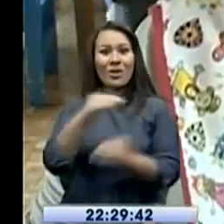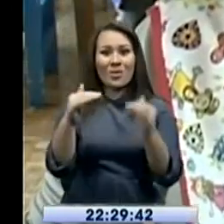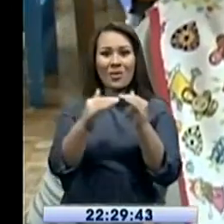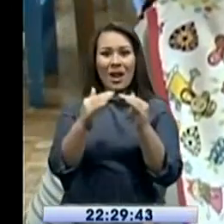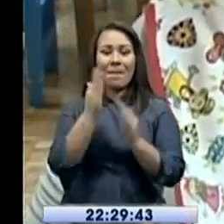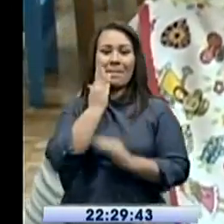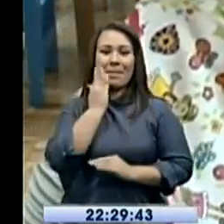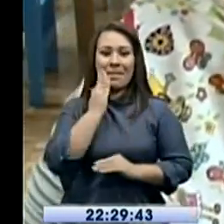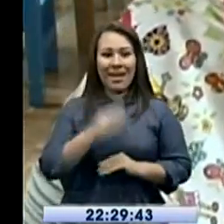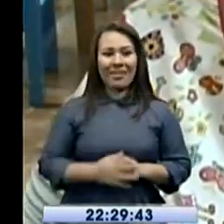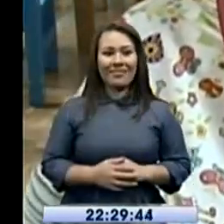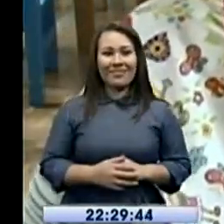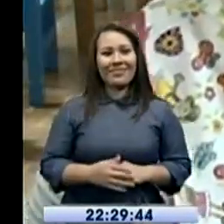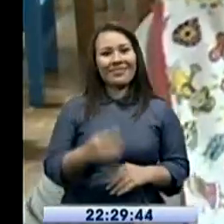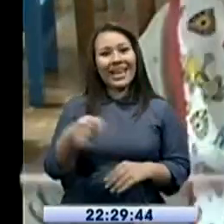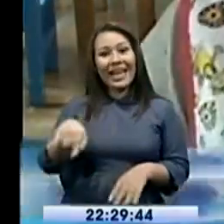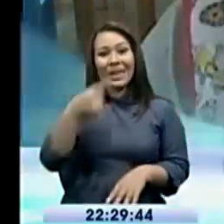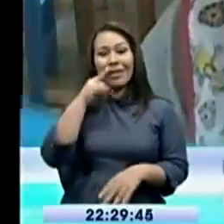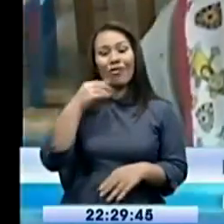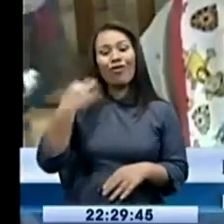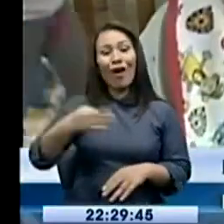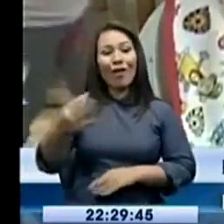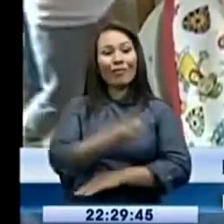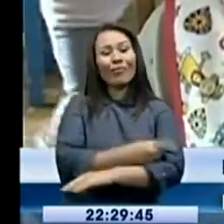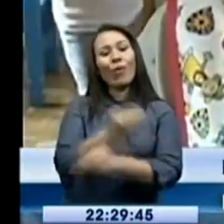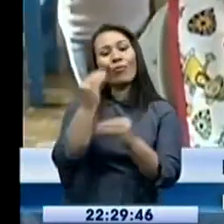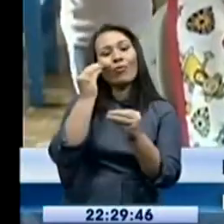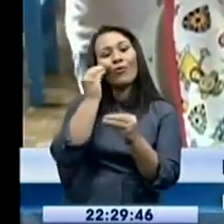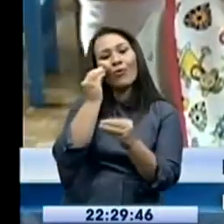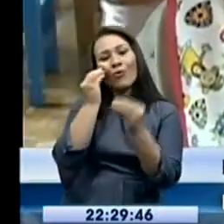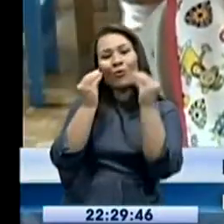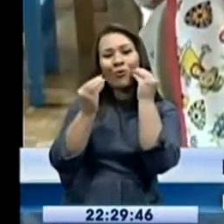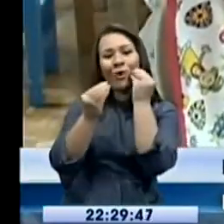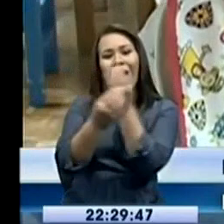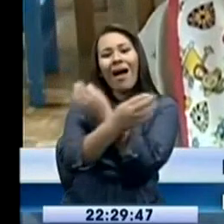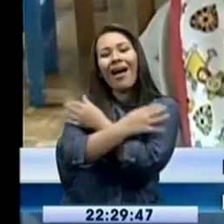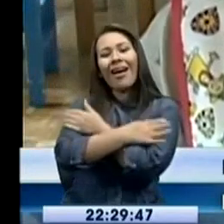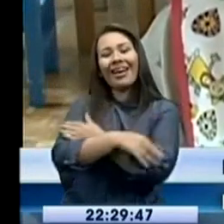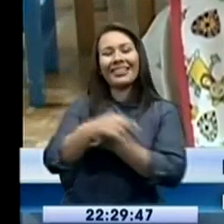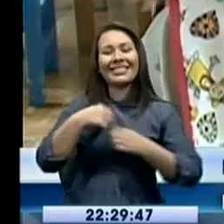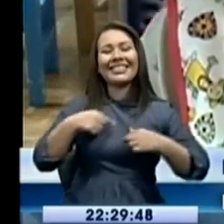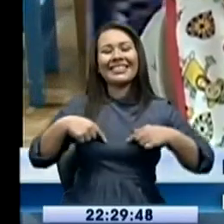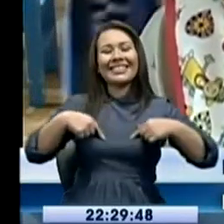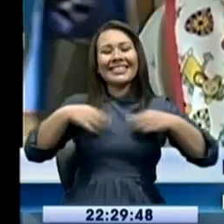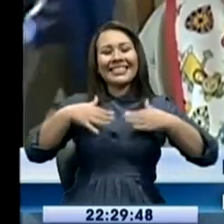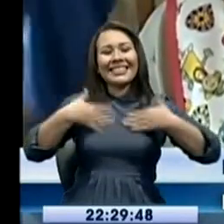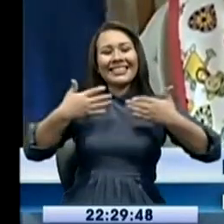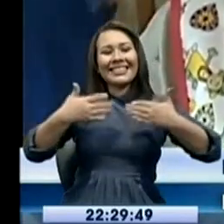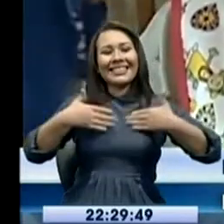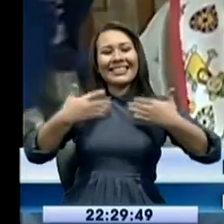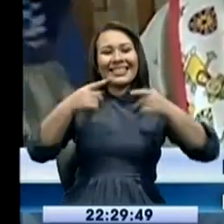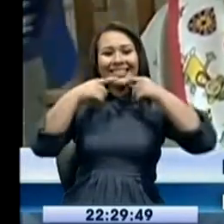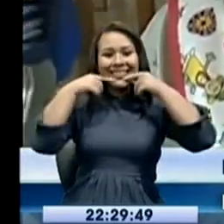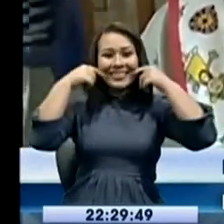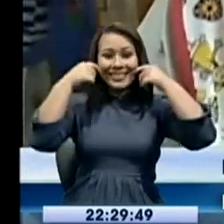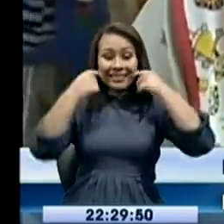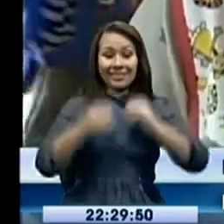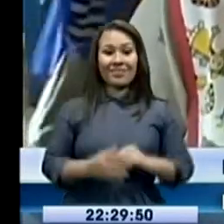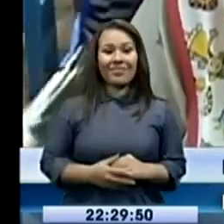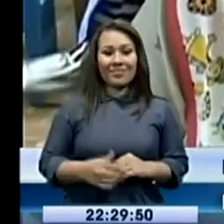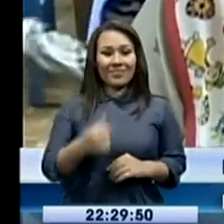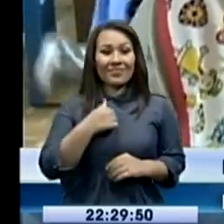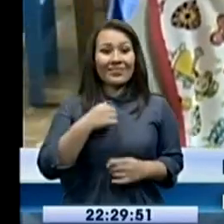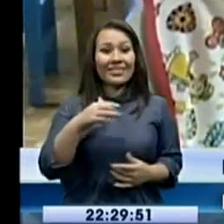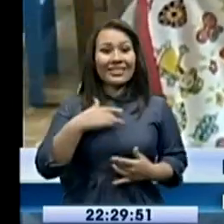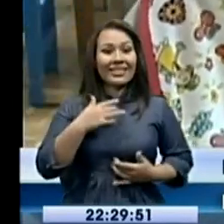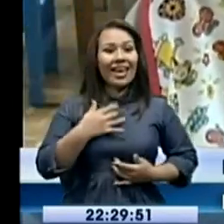ejemplo, vienen y a uno le abrazan, le dan besos, ese tipo de cosas. Entonces, eso hace que uno se